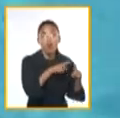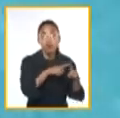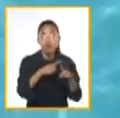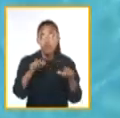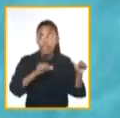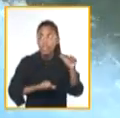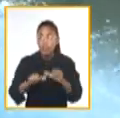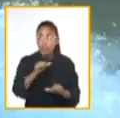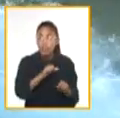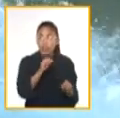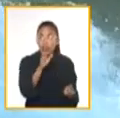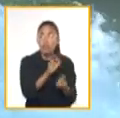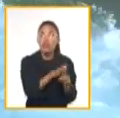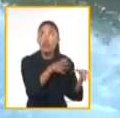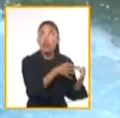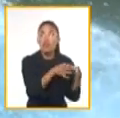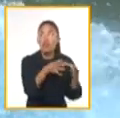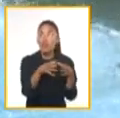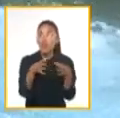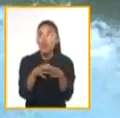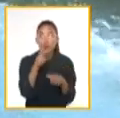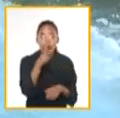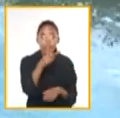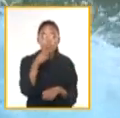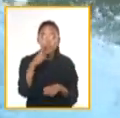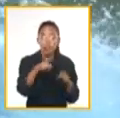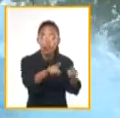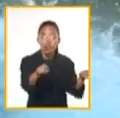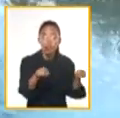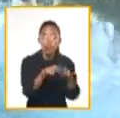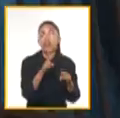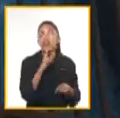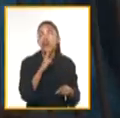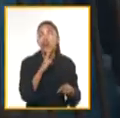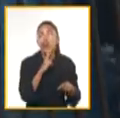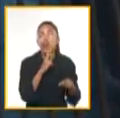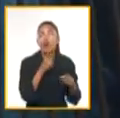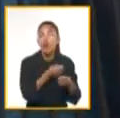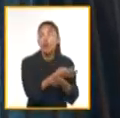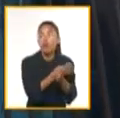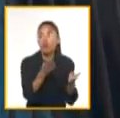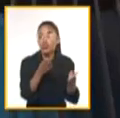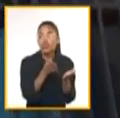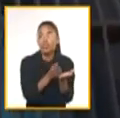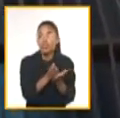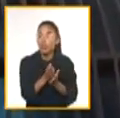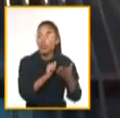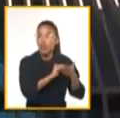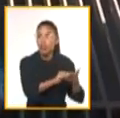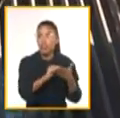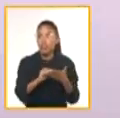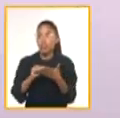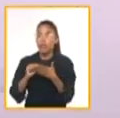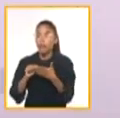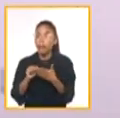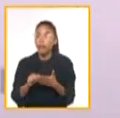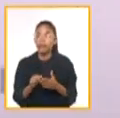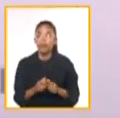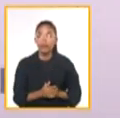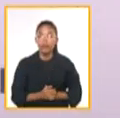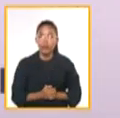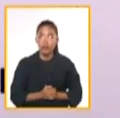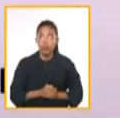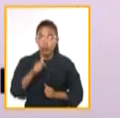los grupos electrógenos en los acueductos que disponen de ellos y mantuvo el servicio en los que son por gravedad.